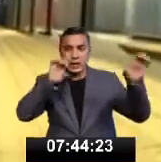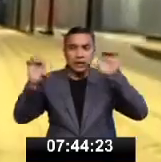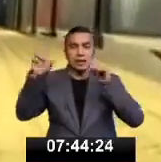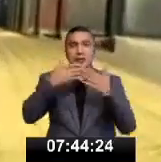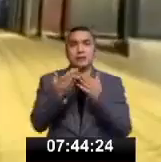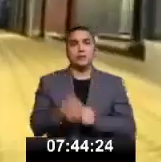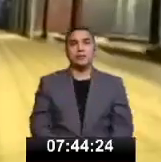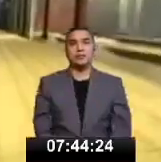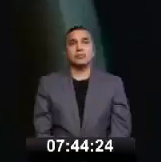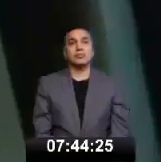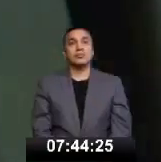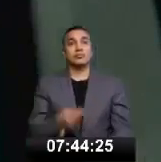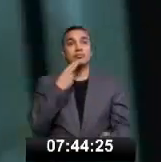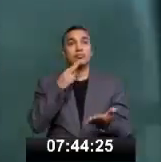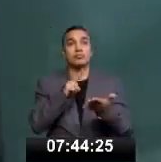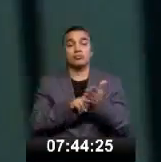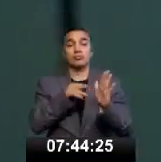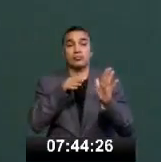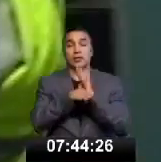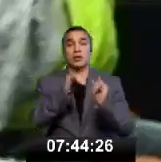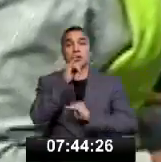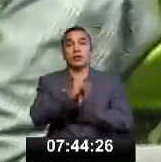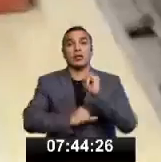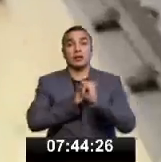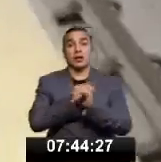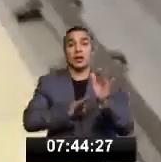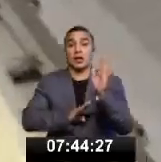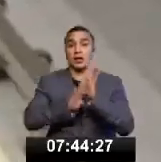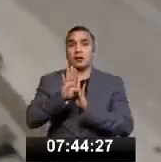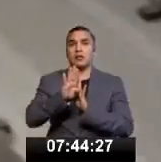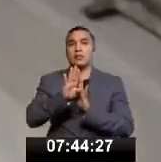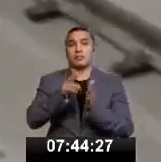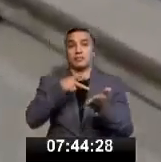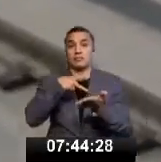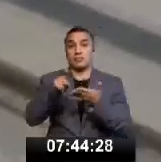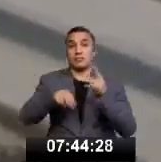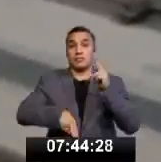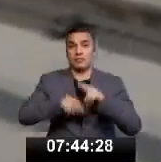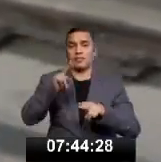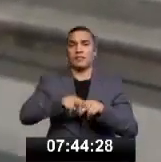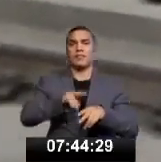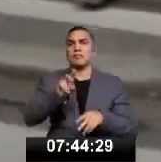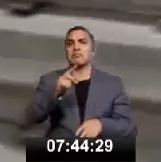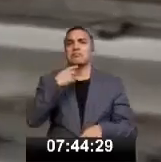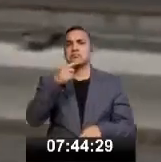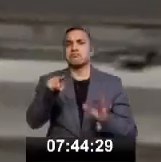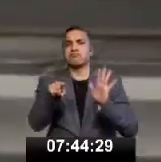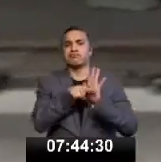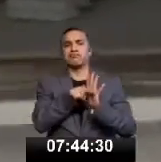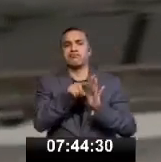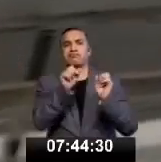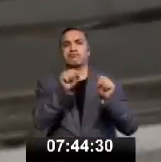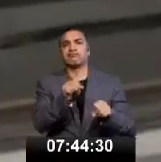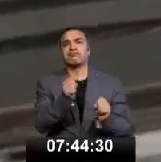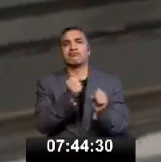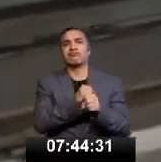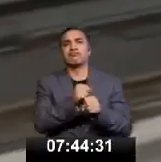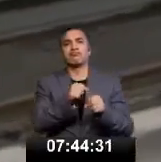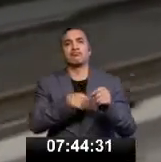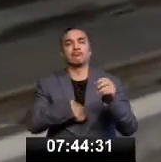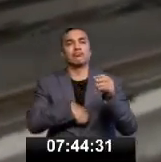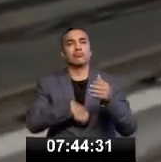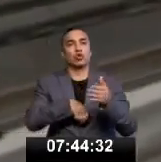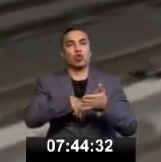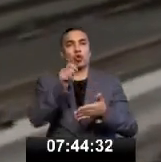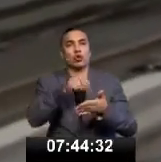estratégica. Mediante una carta, el Banco Interamericano de Desarrollo, que financió la obra, cuestionó la posibilidad que se realice una